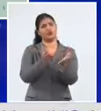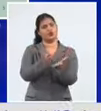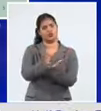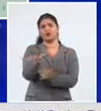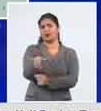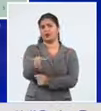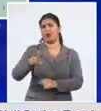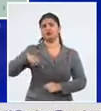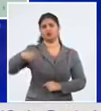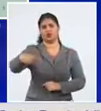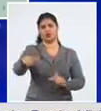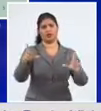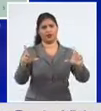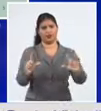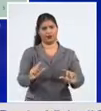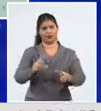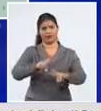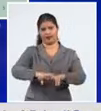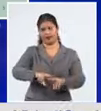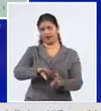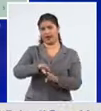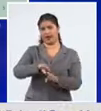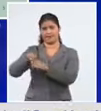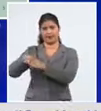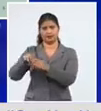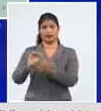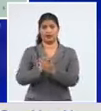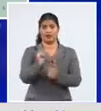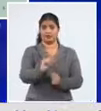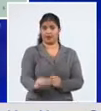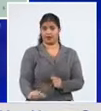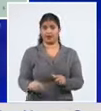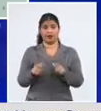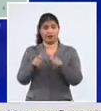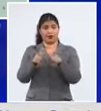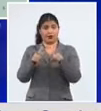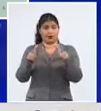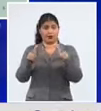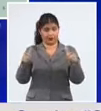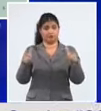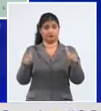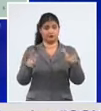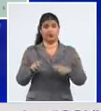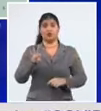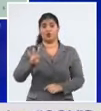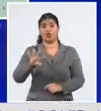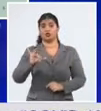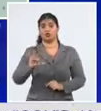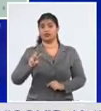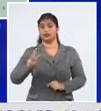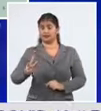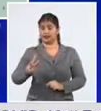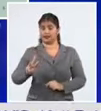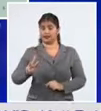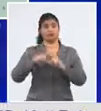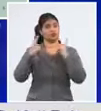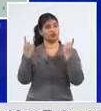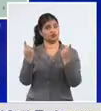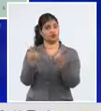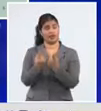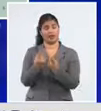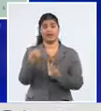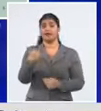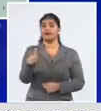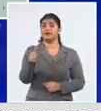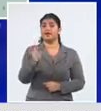Mayabeque incrementa 60 más, 473 en total. En 10 de sus 11 municipios se diagnostican casos.